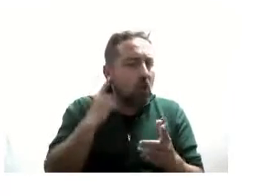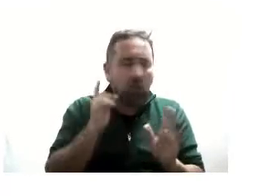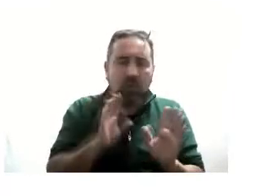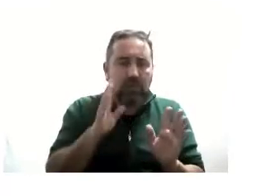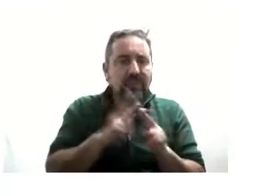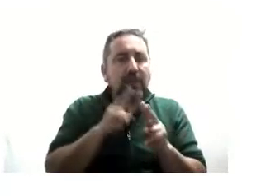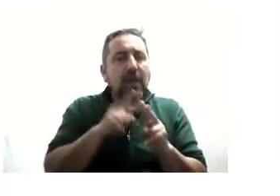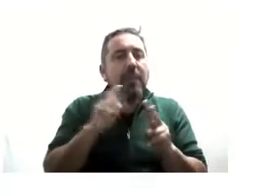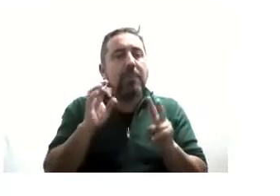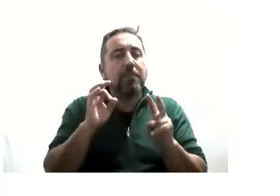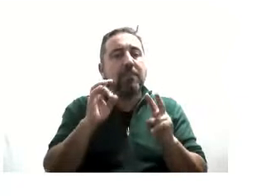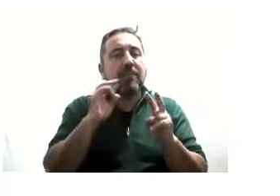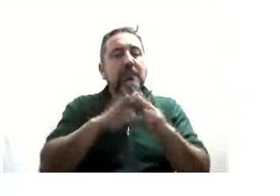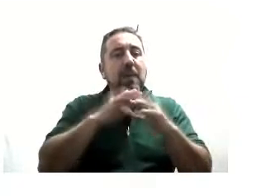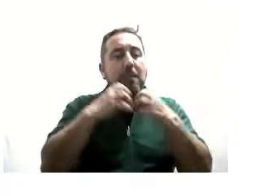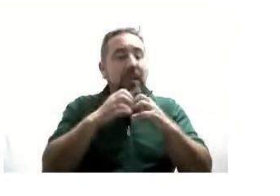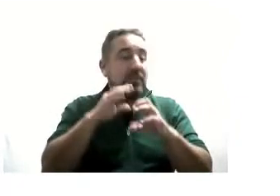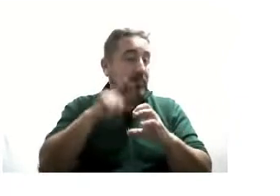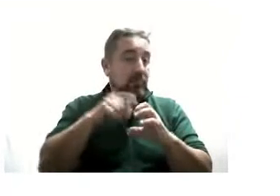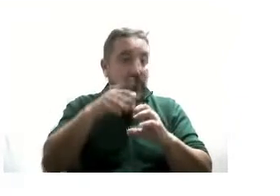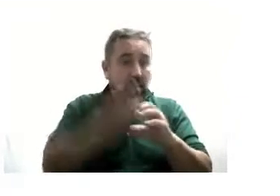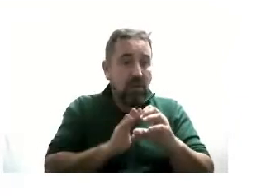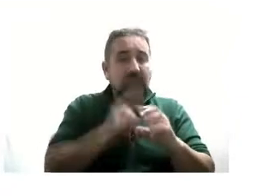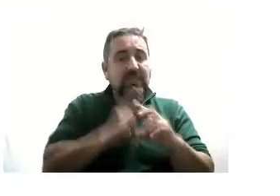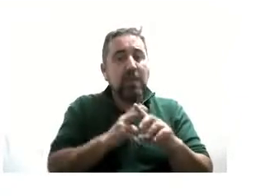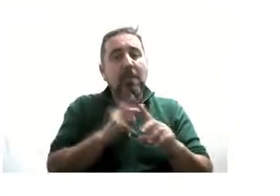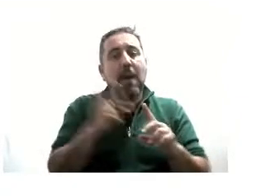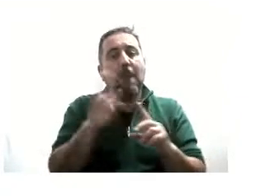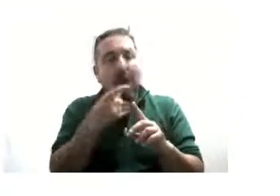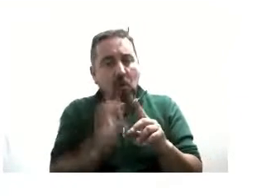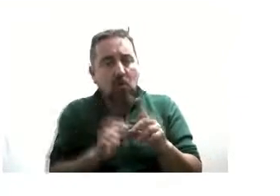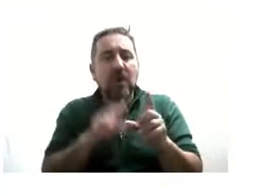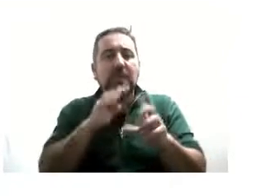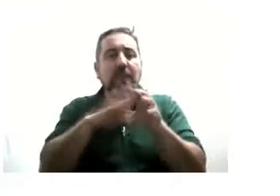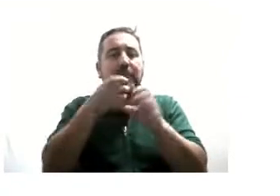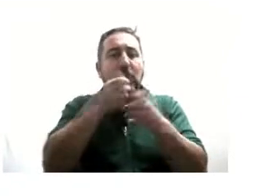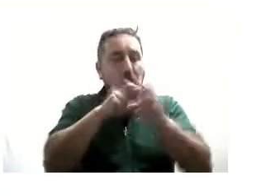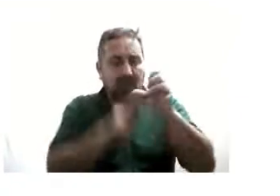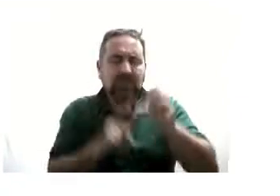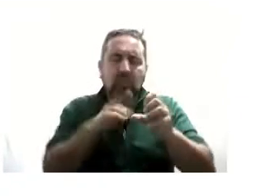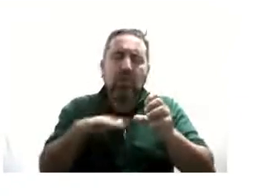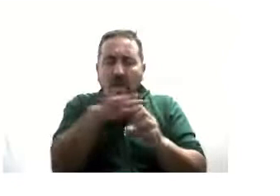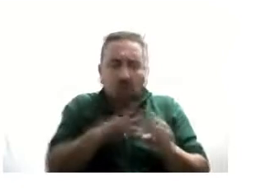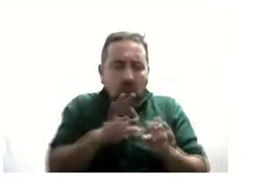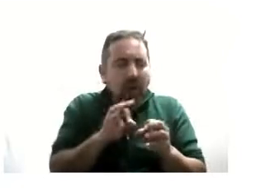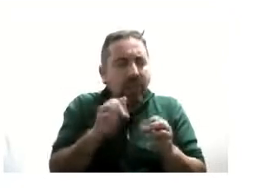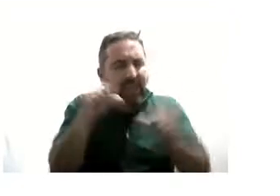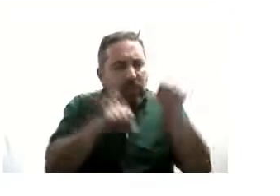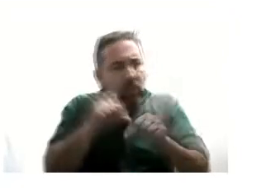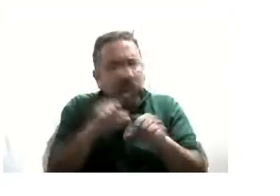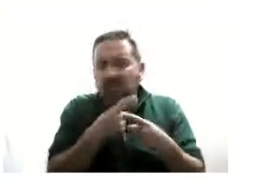pares craneales bajos, el osofaringio, el vago, el tronco cerebral. Es un campo quirúrgico diferente al